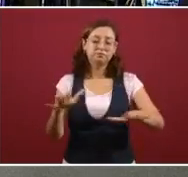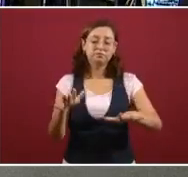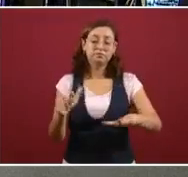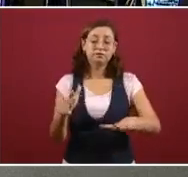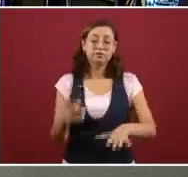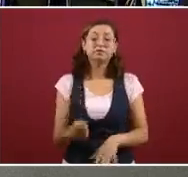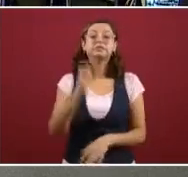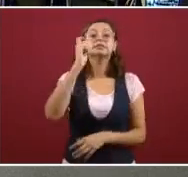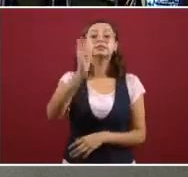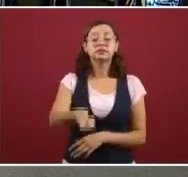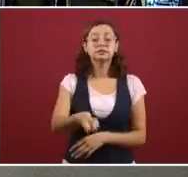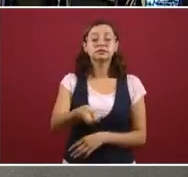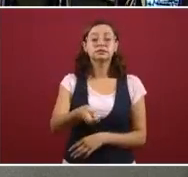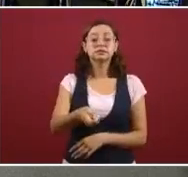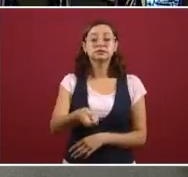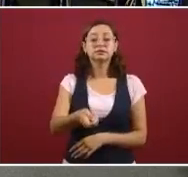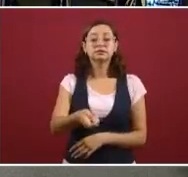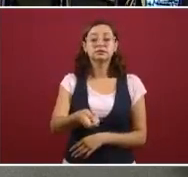los